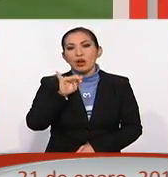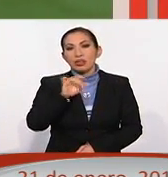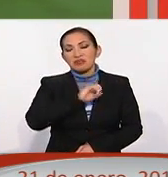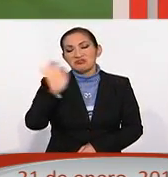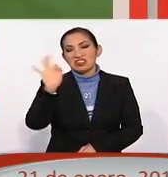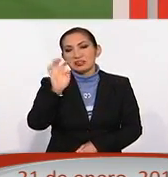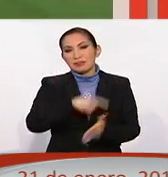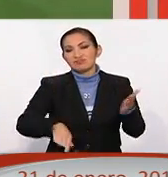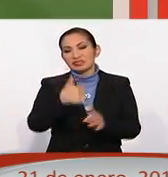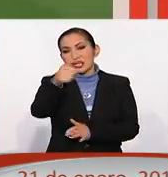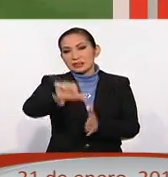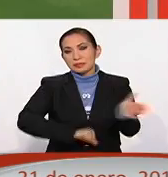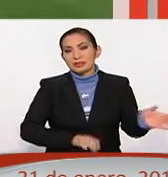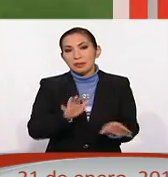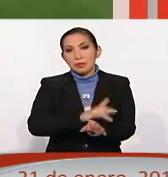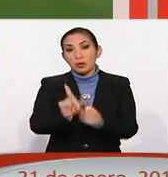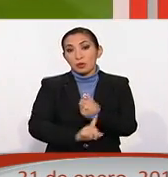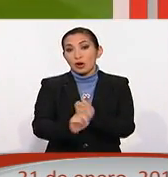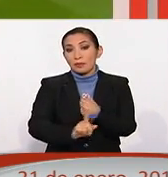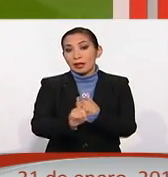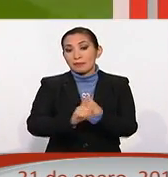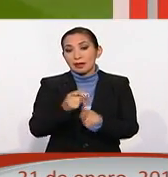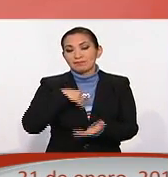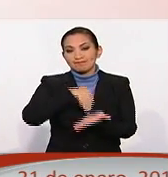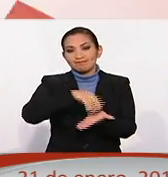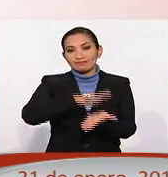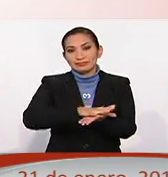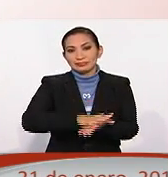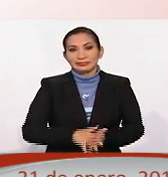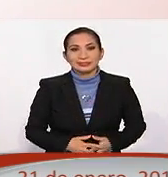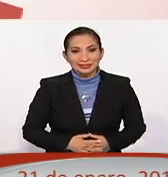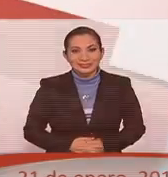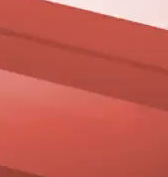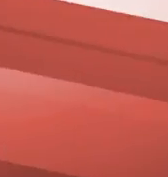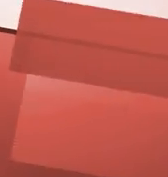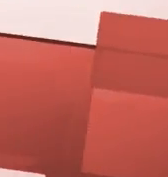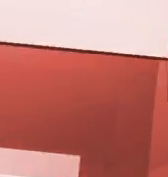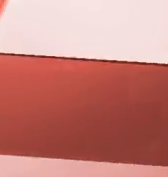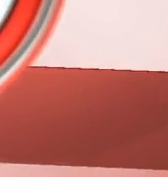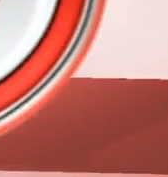ser suspendido 6 meses por problemas contractuales.